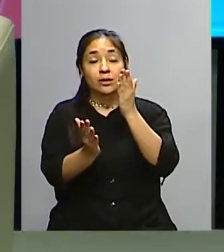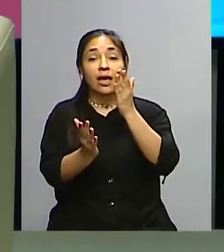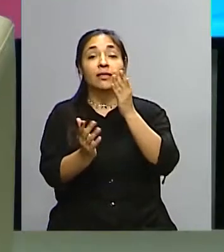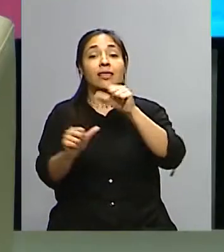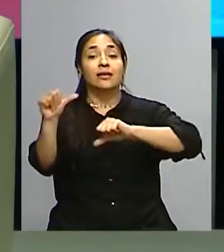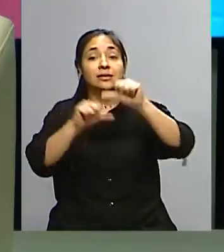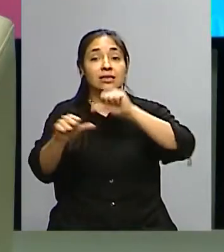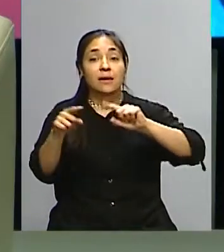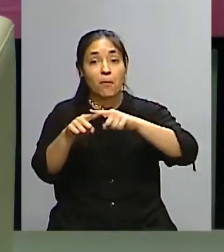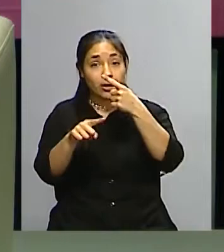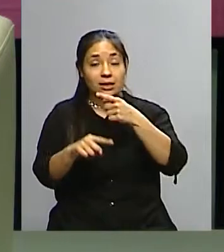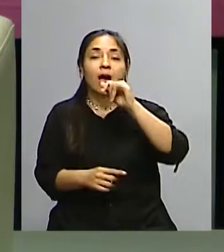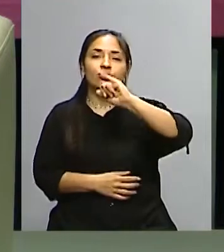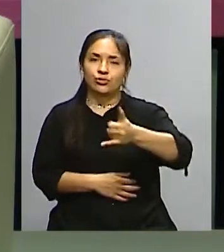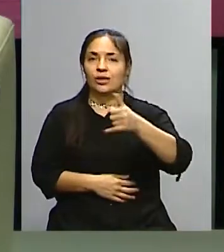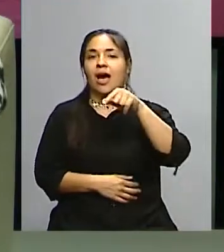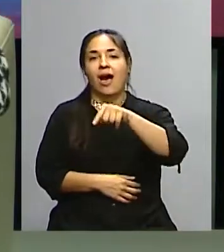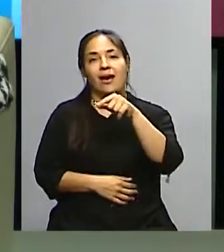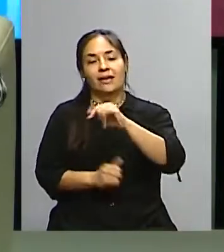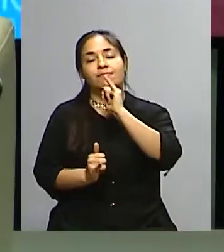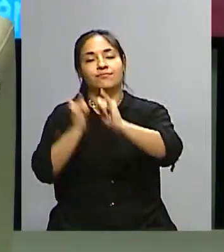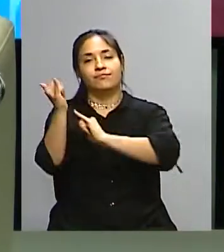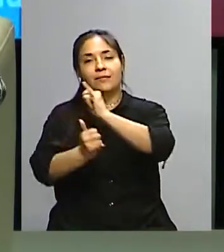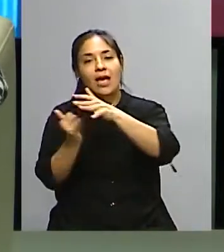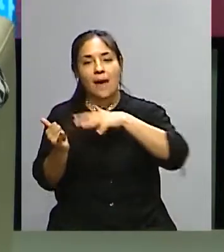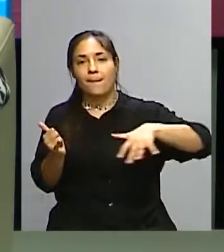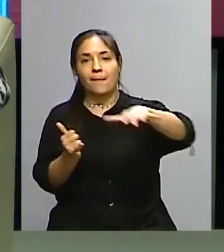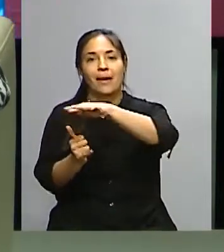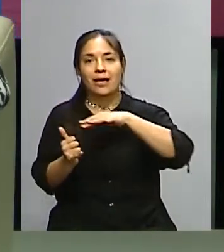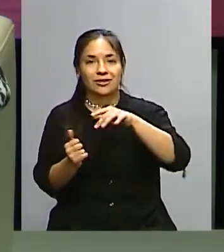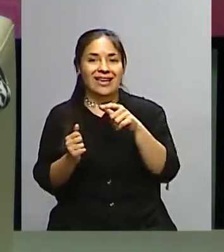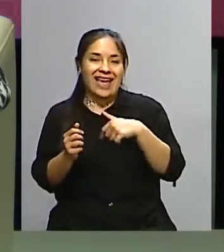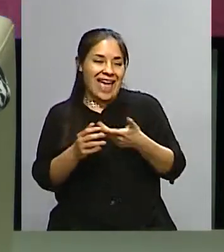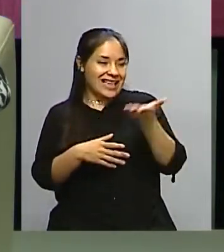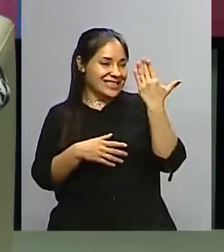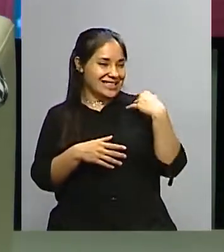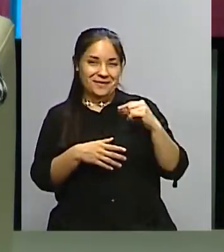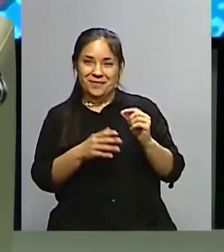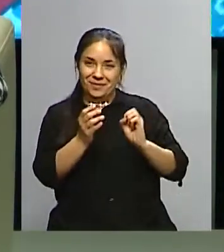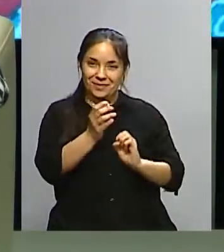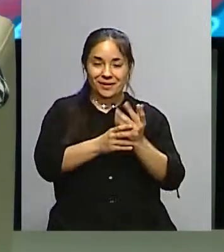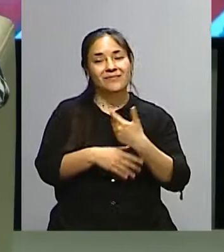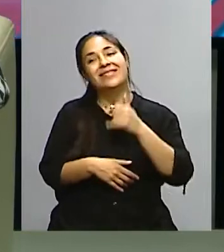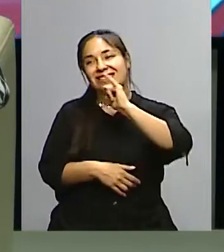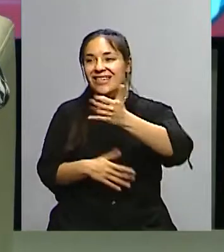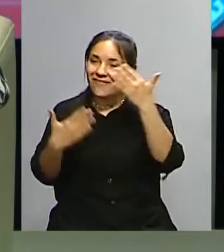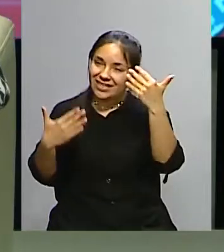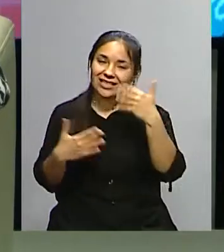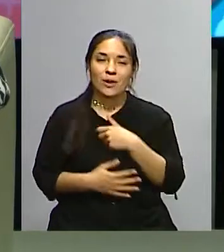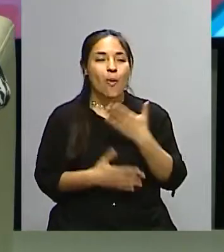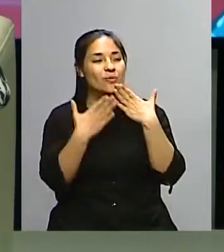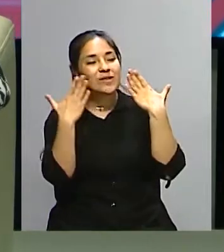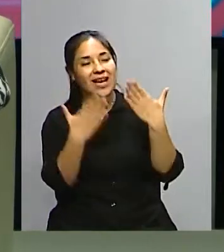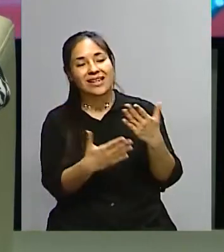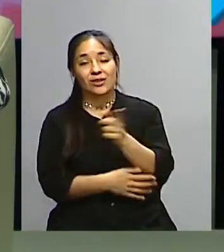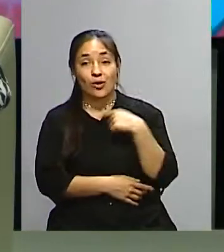Exactamente, sí. Ahí probablemente los van a orientar en el espacio en el que estemos. Es bastante reciente. Sí, felicitaciones. Muchísimas gracias. Estamos muy agradecidas, la